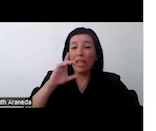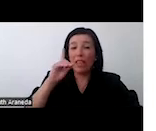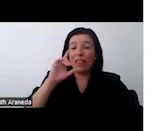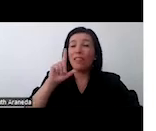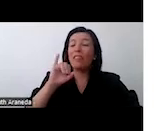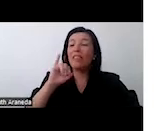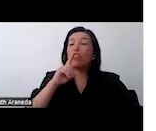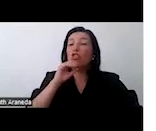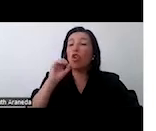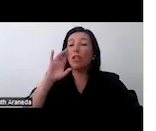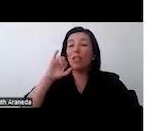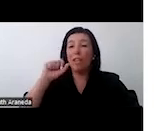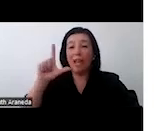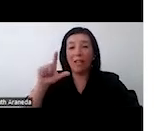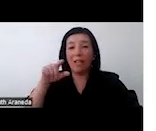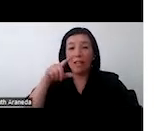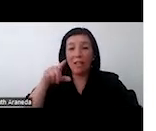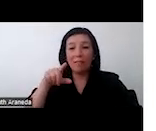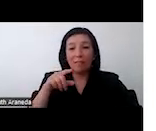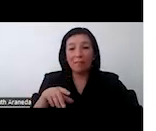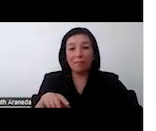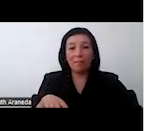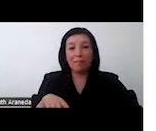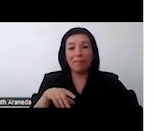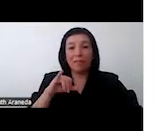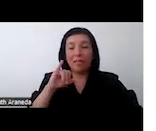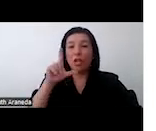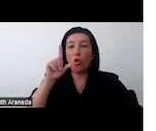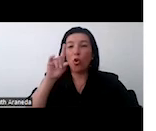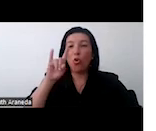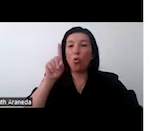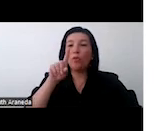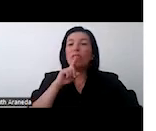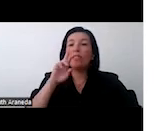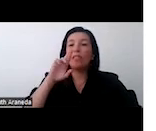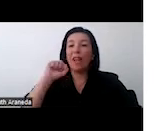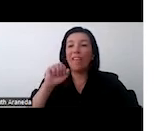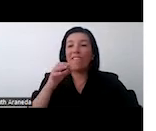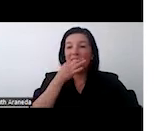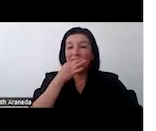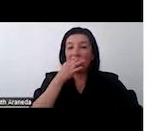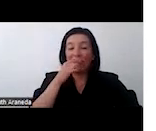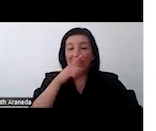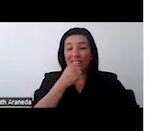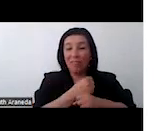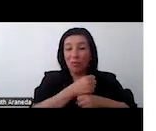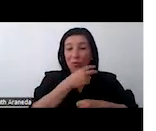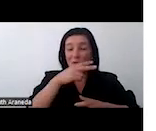Verde. Y ahí conociendo el trabajo que ella realizaba el año 2017,